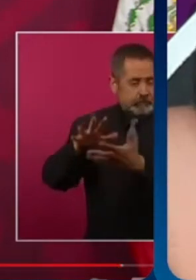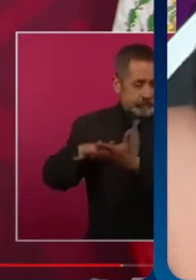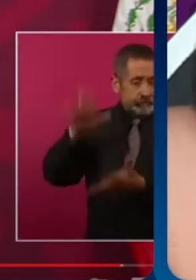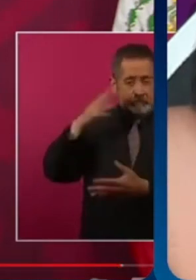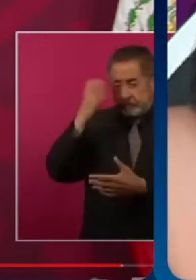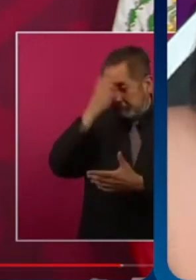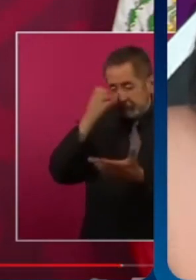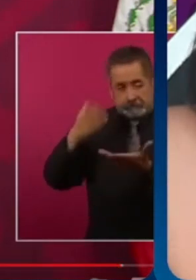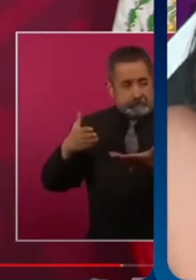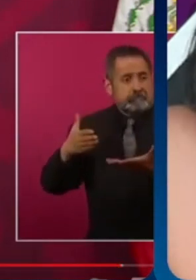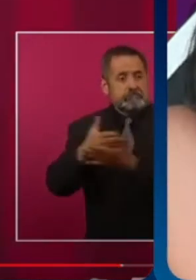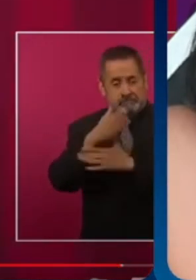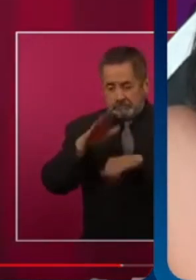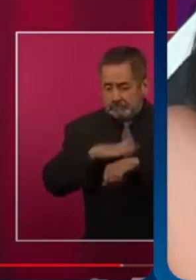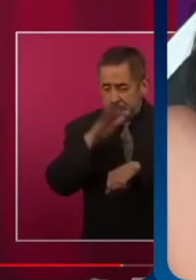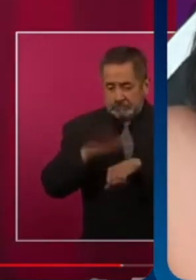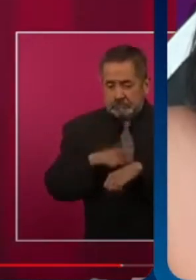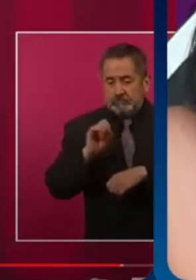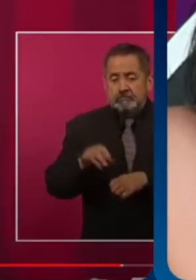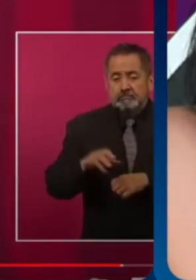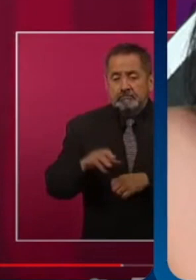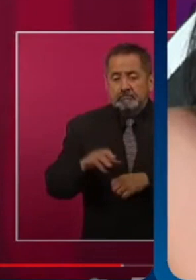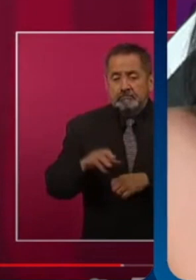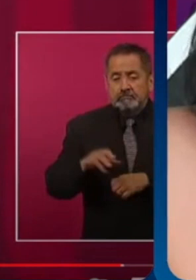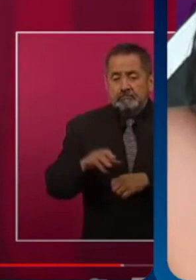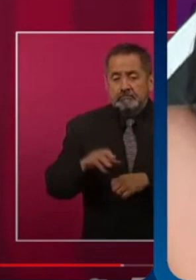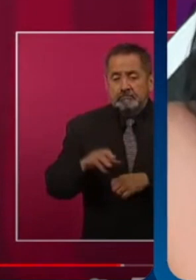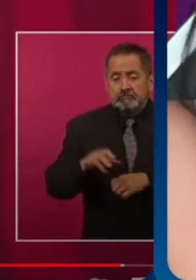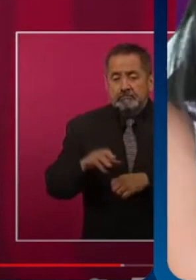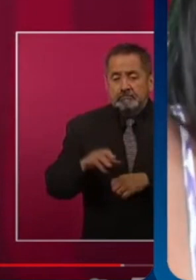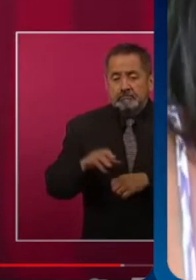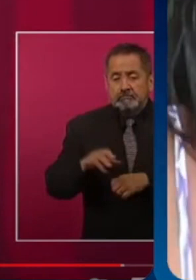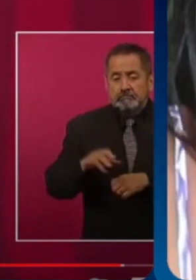todos, nada más que hacían